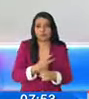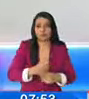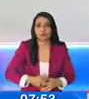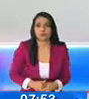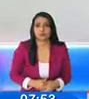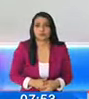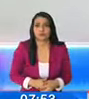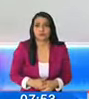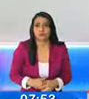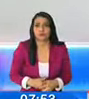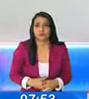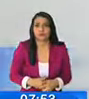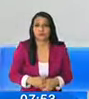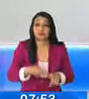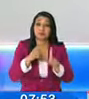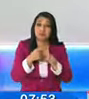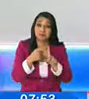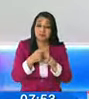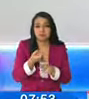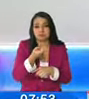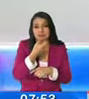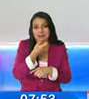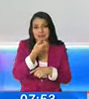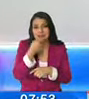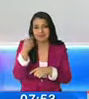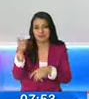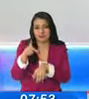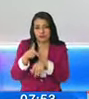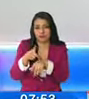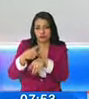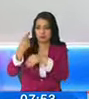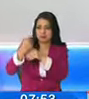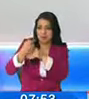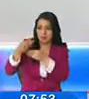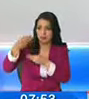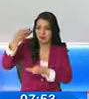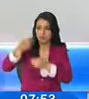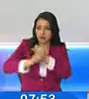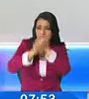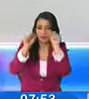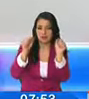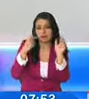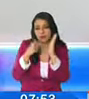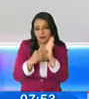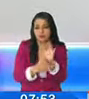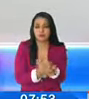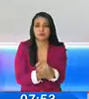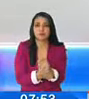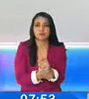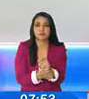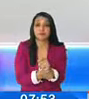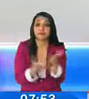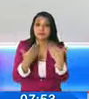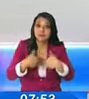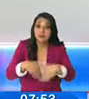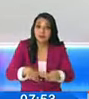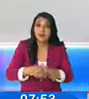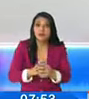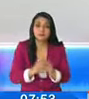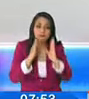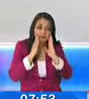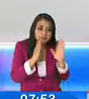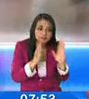Bueno, primero hay que dar la medicina que le toca tomar en la mañana, ¿no? Luego hay que atender